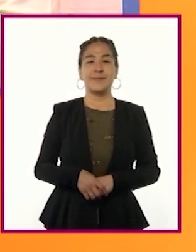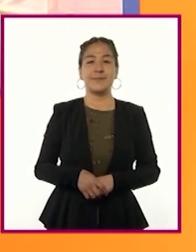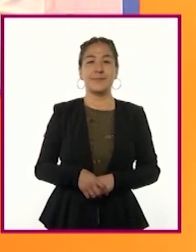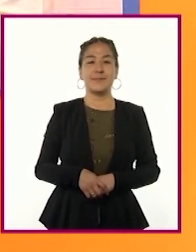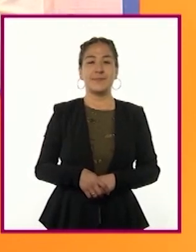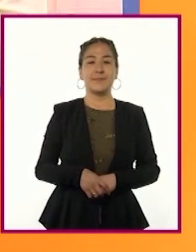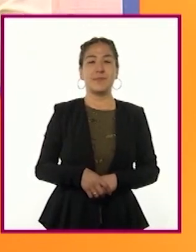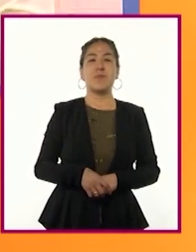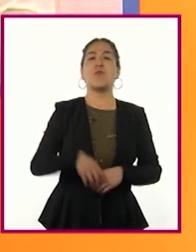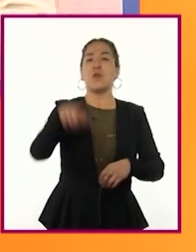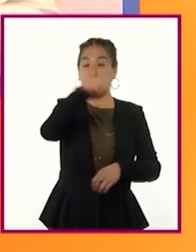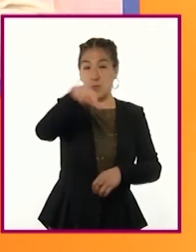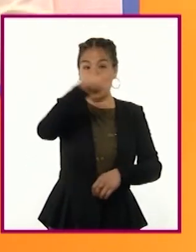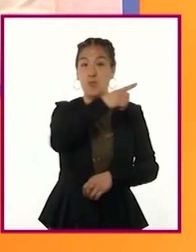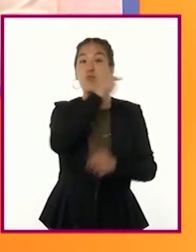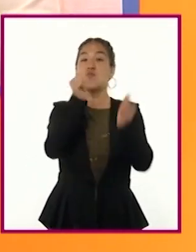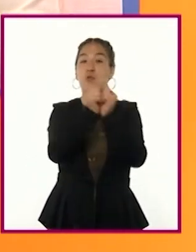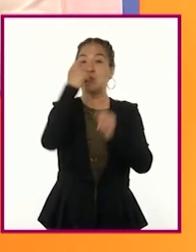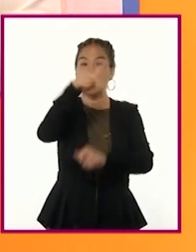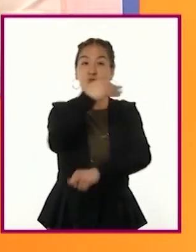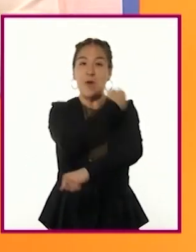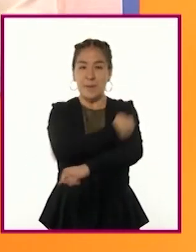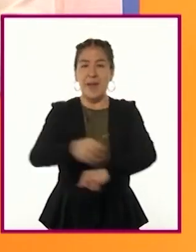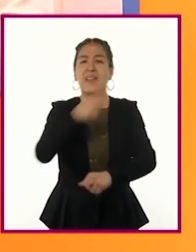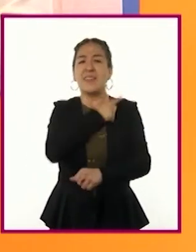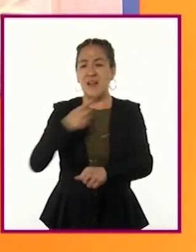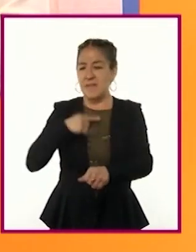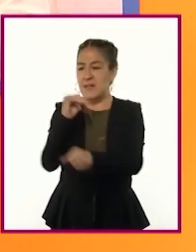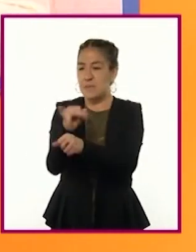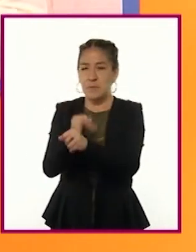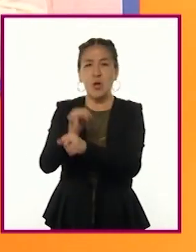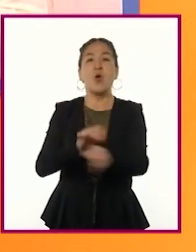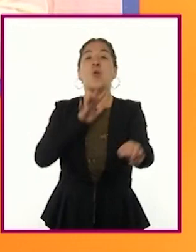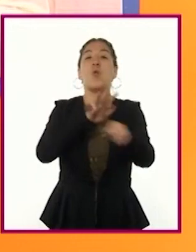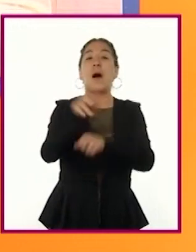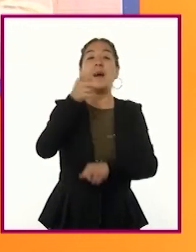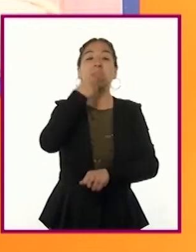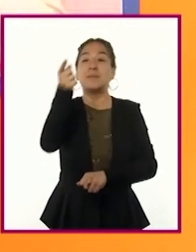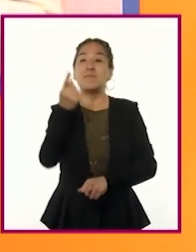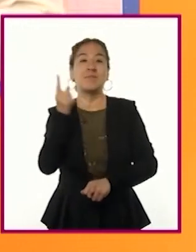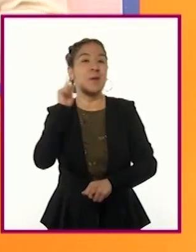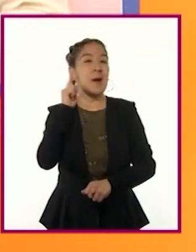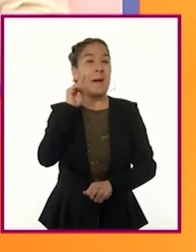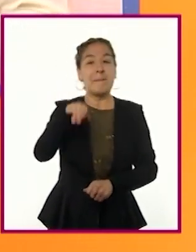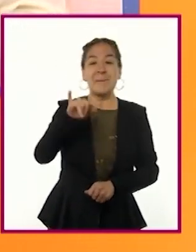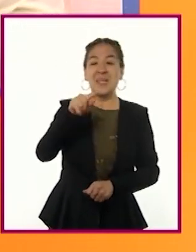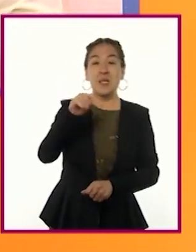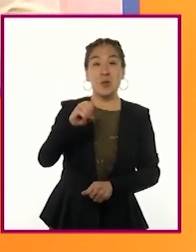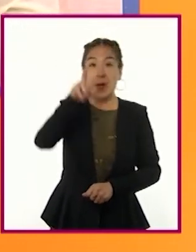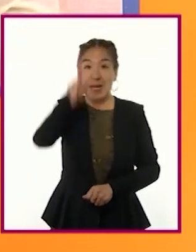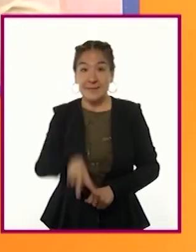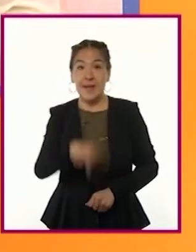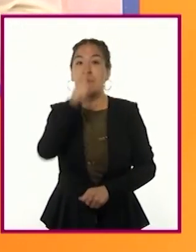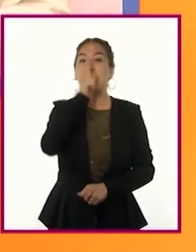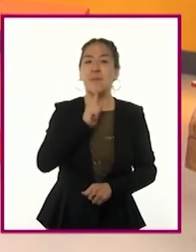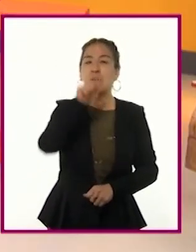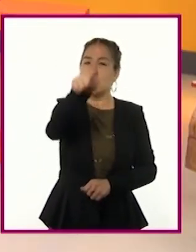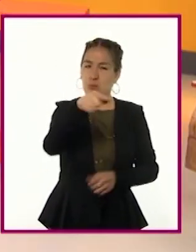Investiguen con sus familiares y amigos qué mitos relacionados con la sexualidad conocen y enlístelos en un